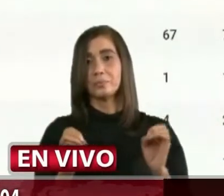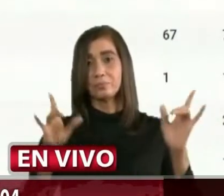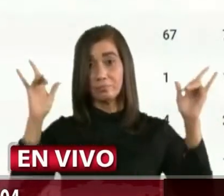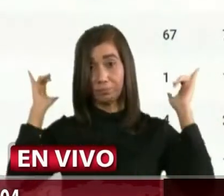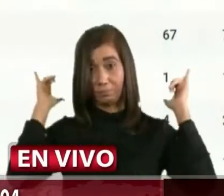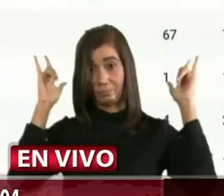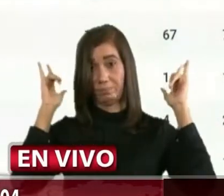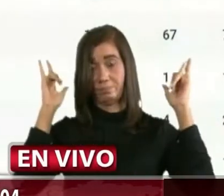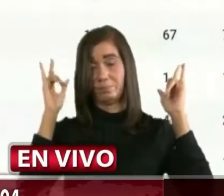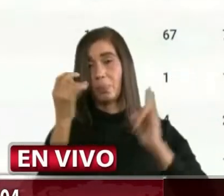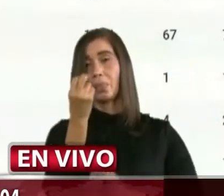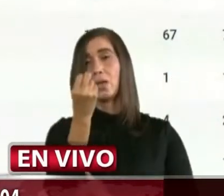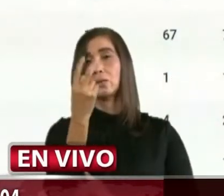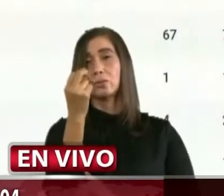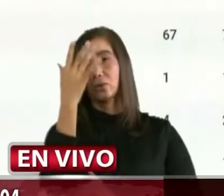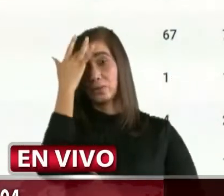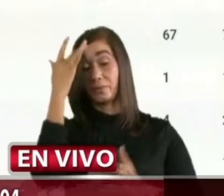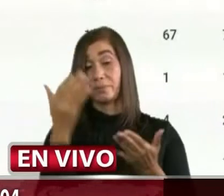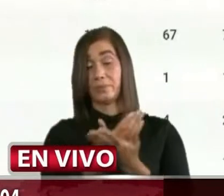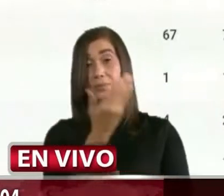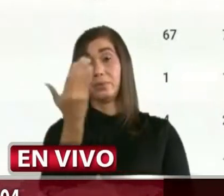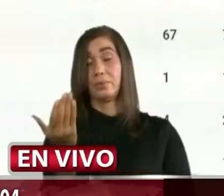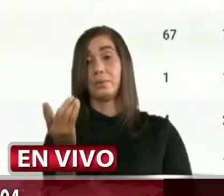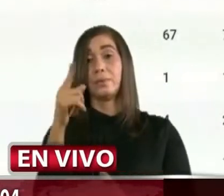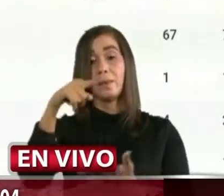Santiago, 12 casos nuevos,